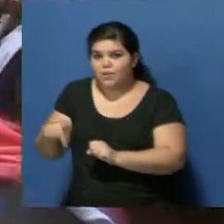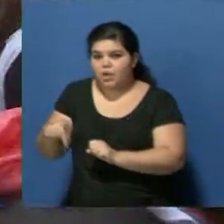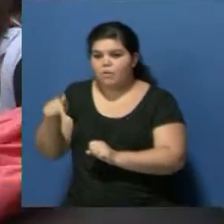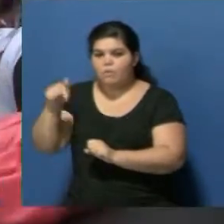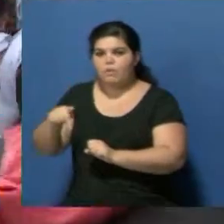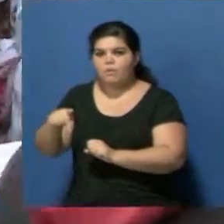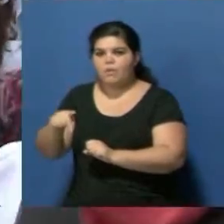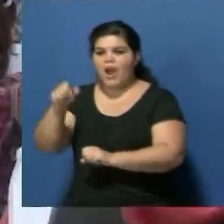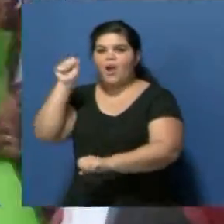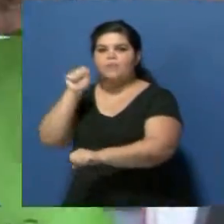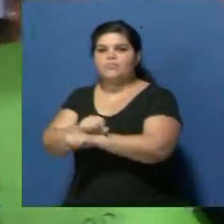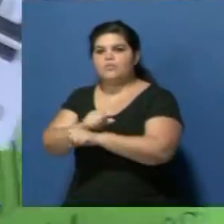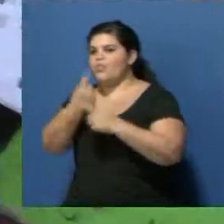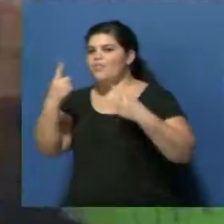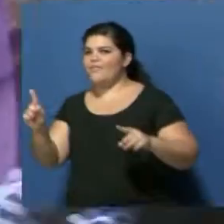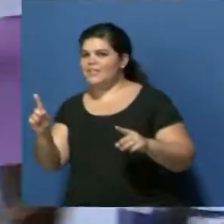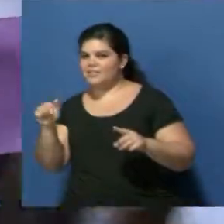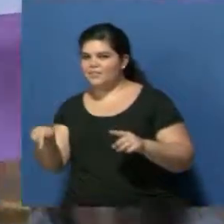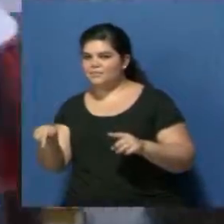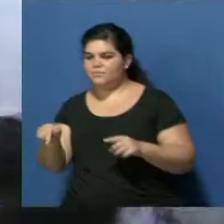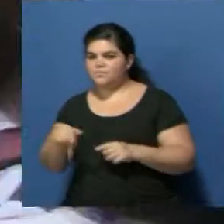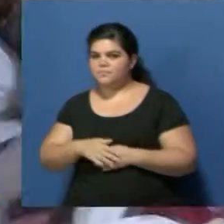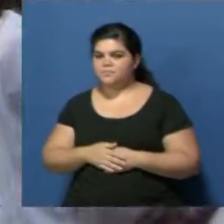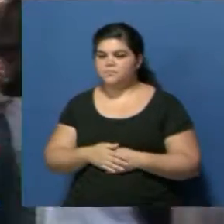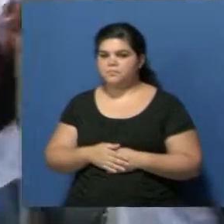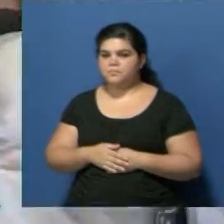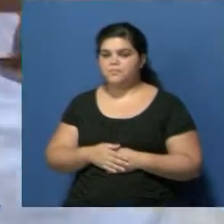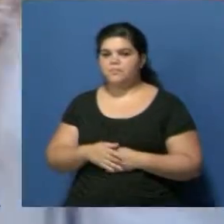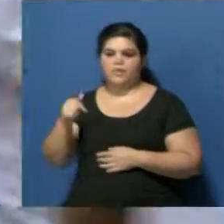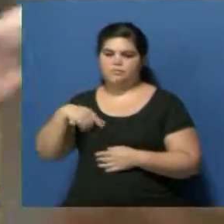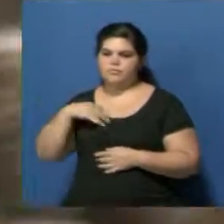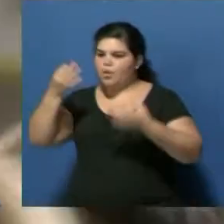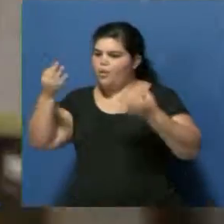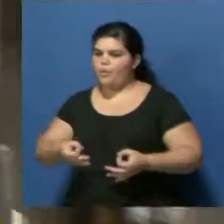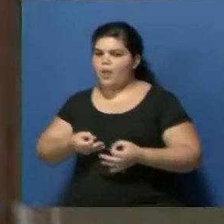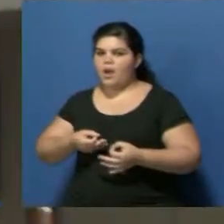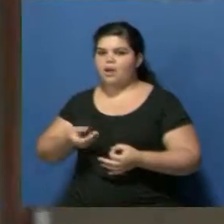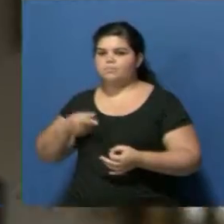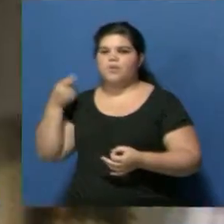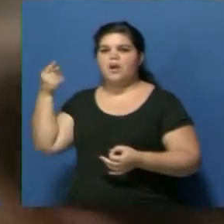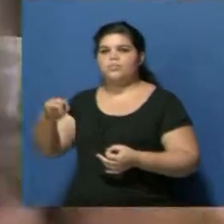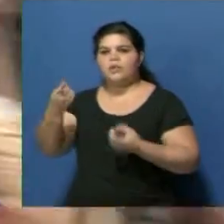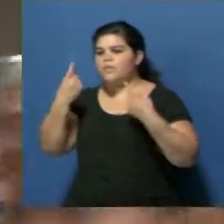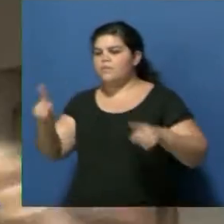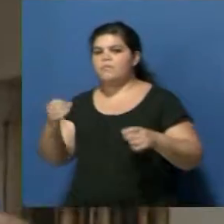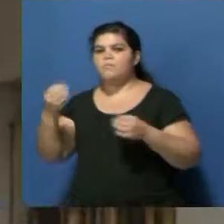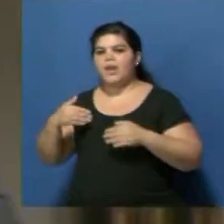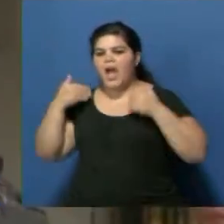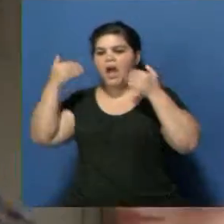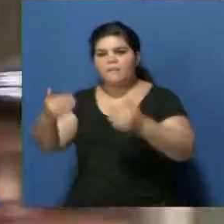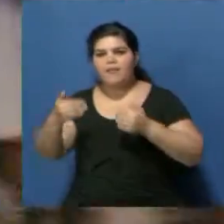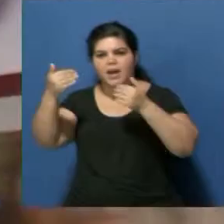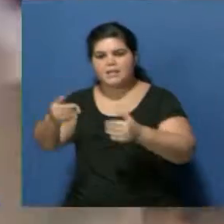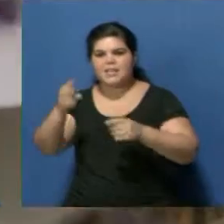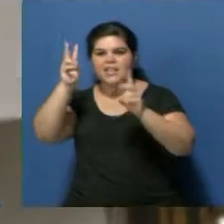que la condena hubiese sido distinta. Estoy segura de que hubiese sido distinta. Por lo que se ha avanzado a nivel de violencia de género, por lo que se ha avanzado